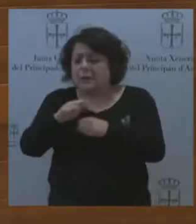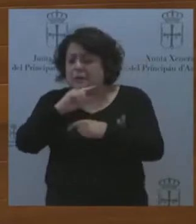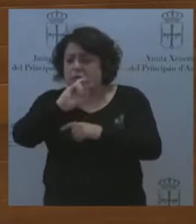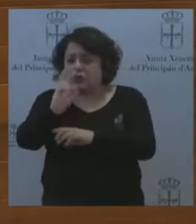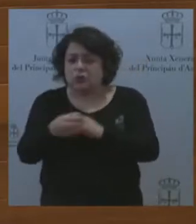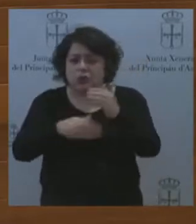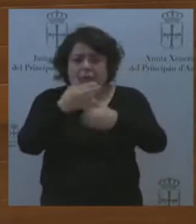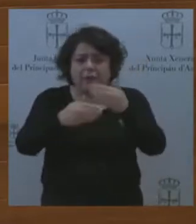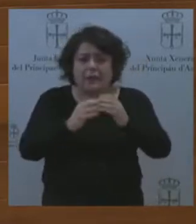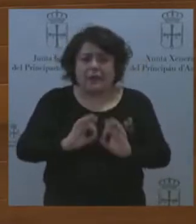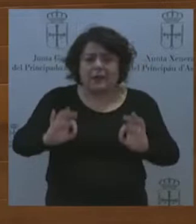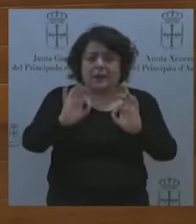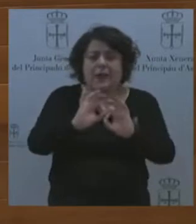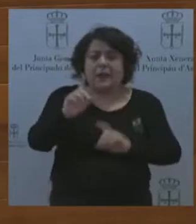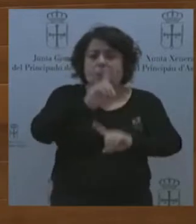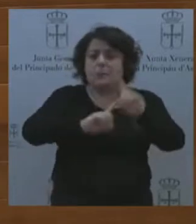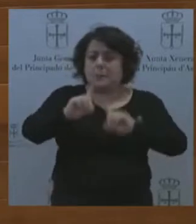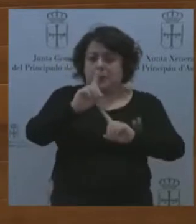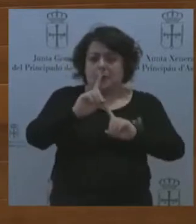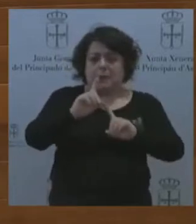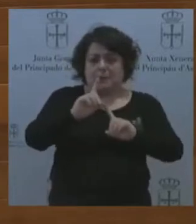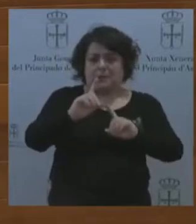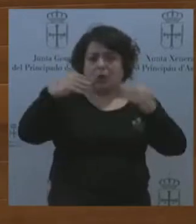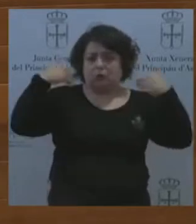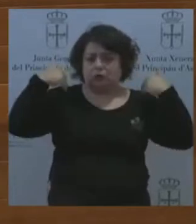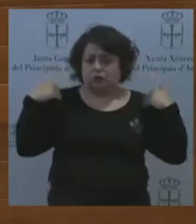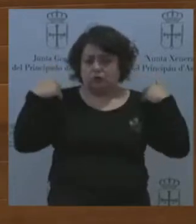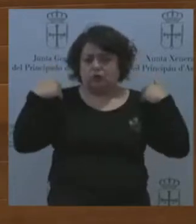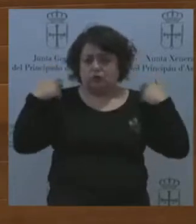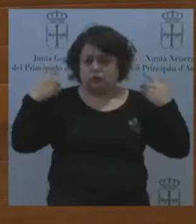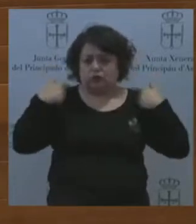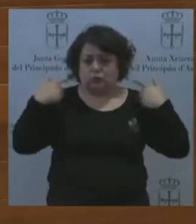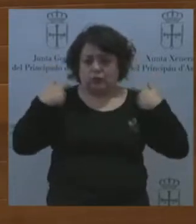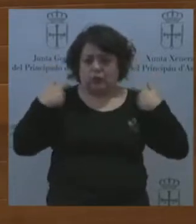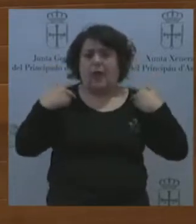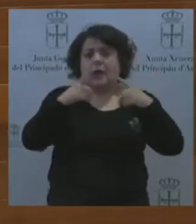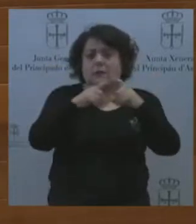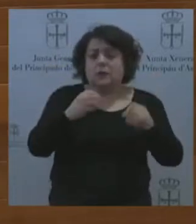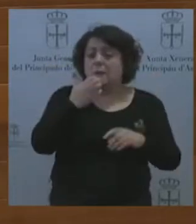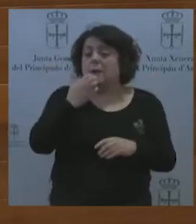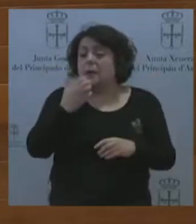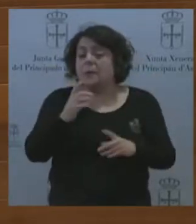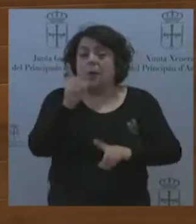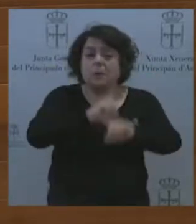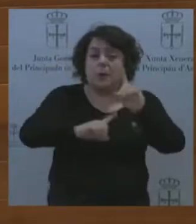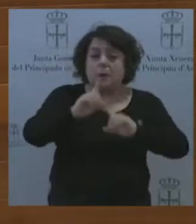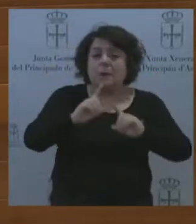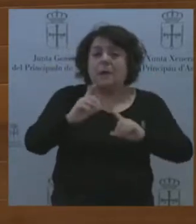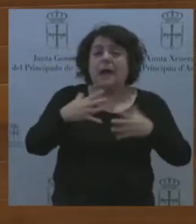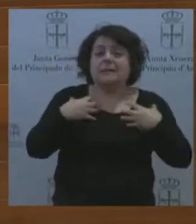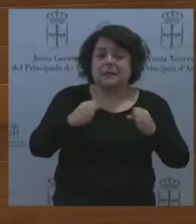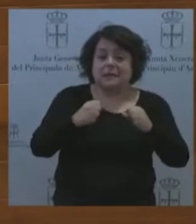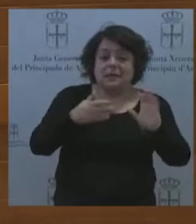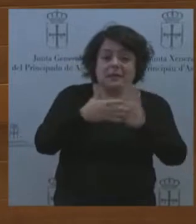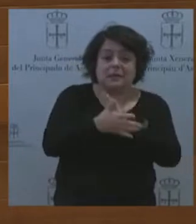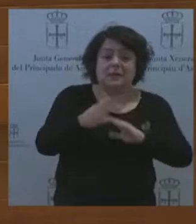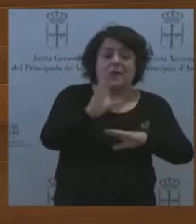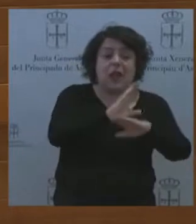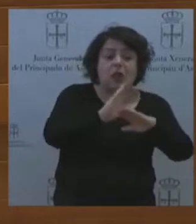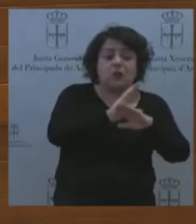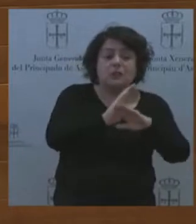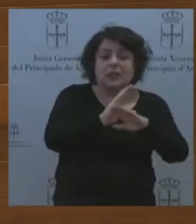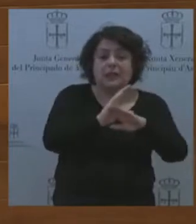Asturias. El de Sanidad, como no, que es la consejería a la que se destina el mayor presupuesto y que ha sido y es un